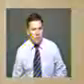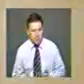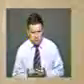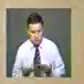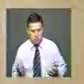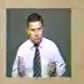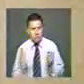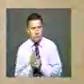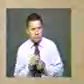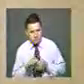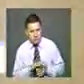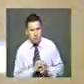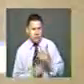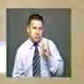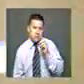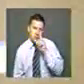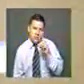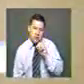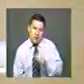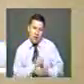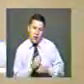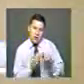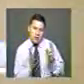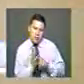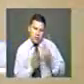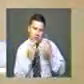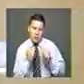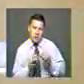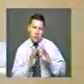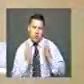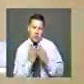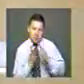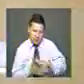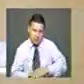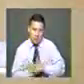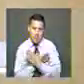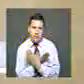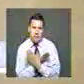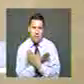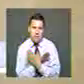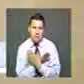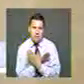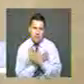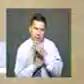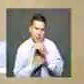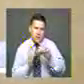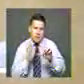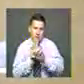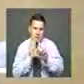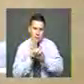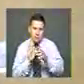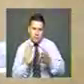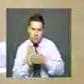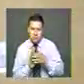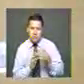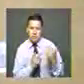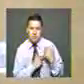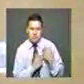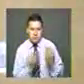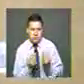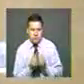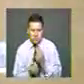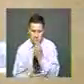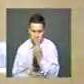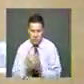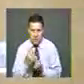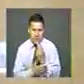estableció que si a 20 de junio de 2013 el Congreso de la República no ha expedido la legislación correspondiente, las